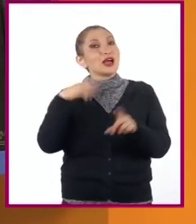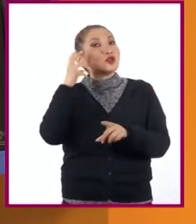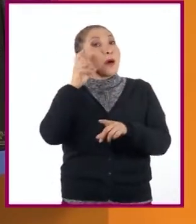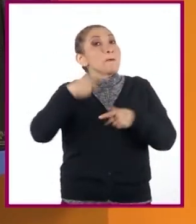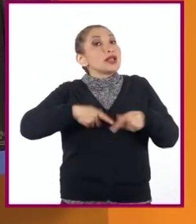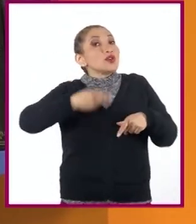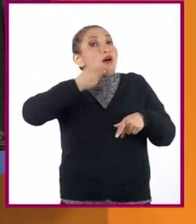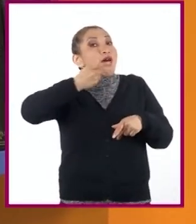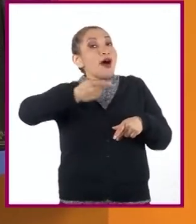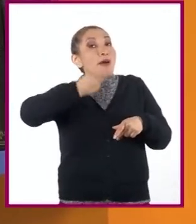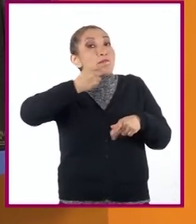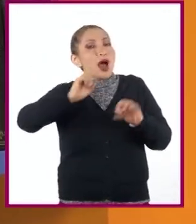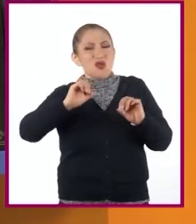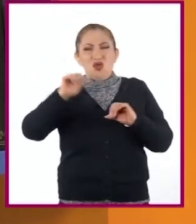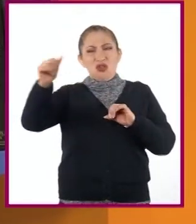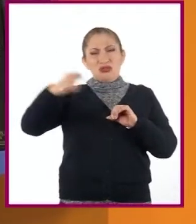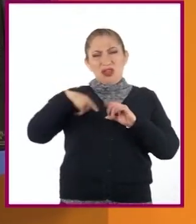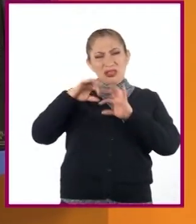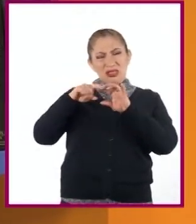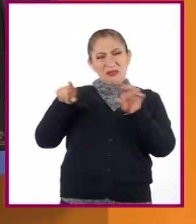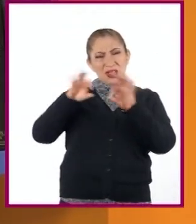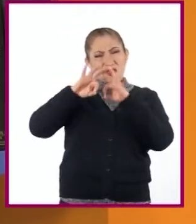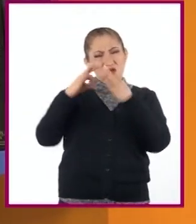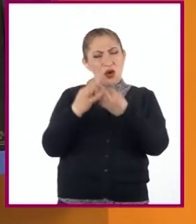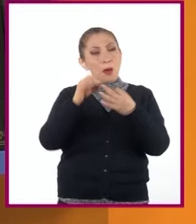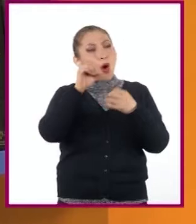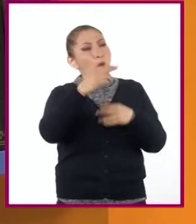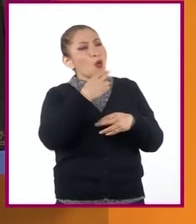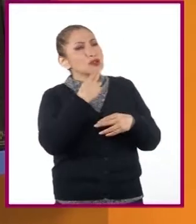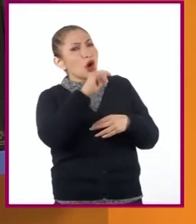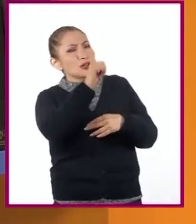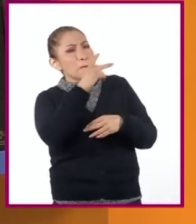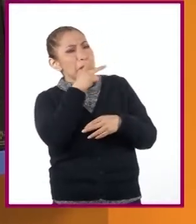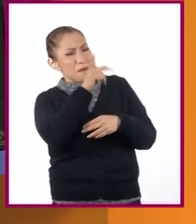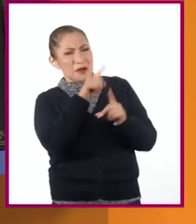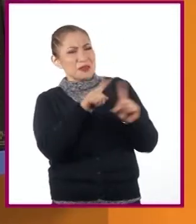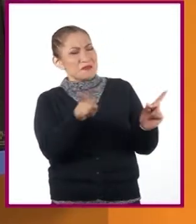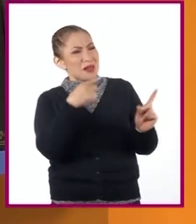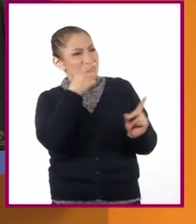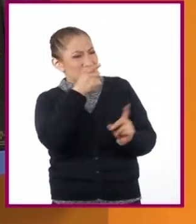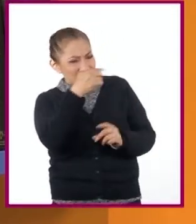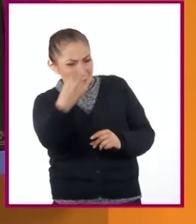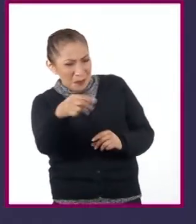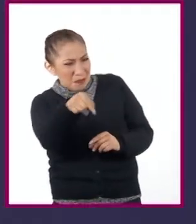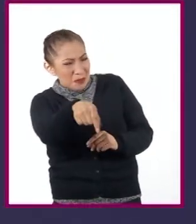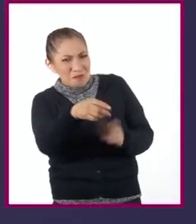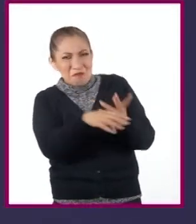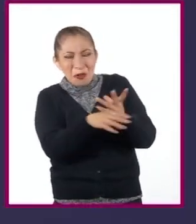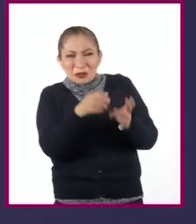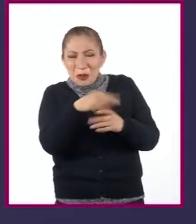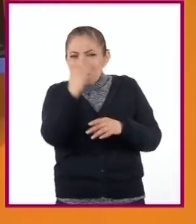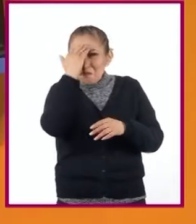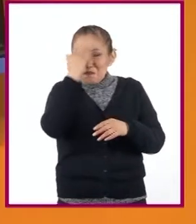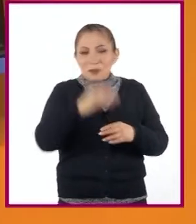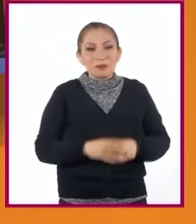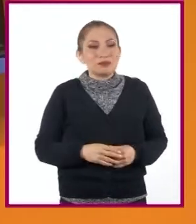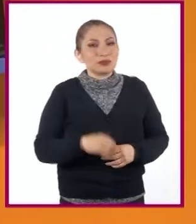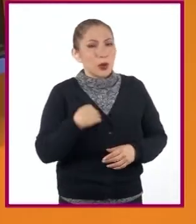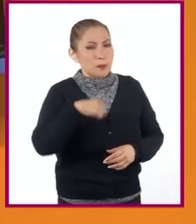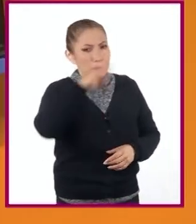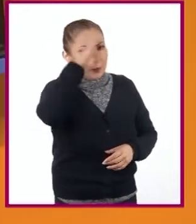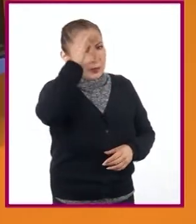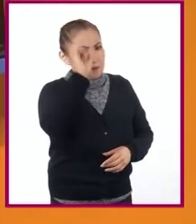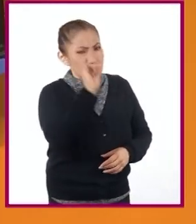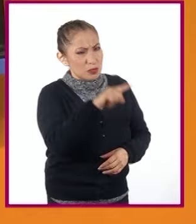personas que hablan con otra entonación o que utilizan otras palabras para designar algo. Profesor, pensando en